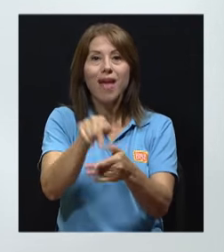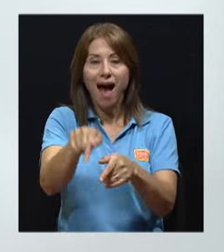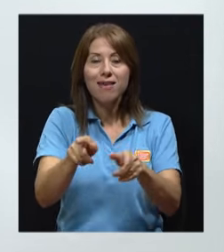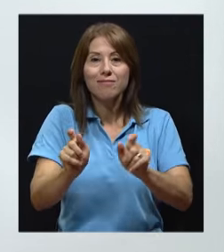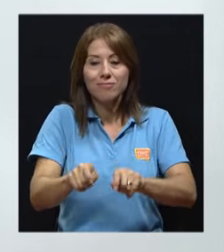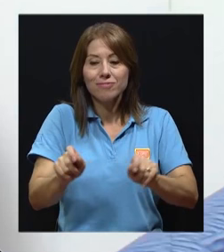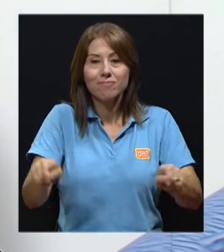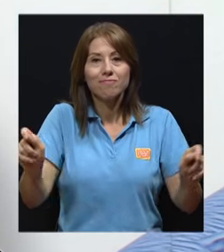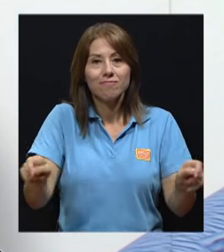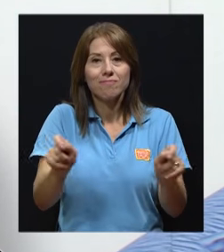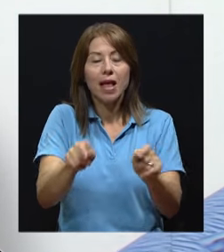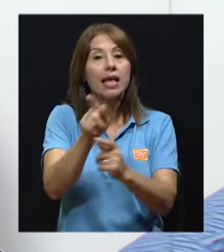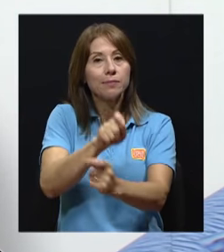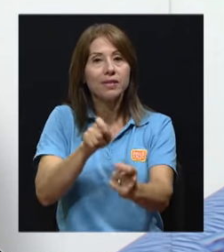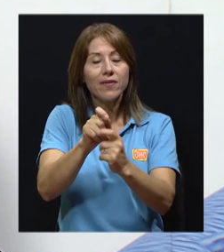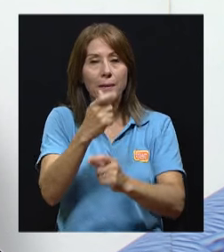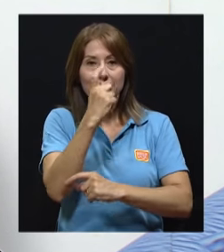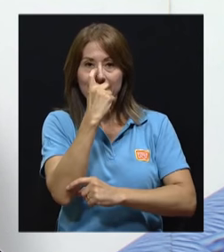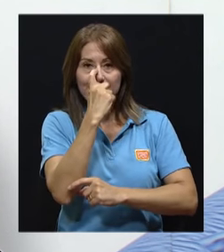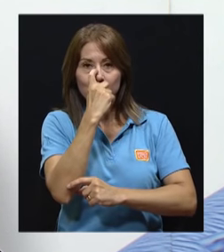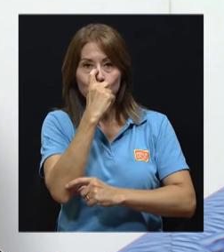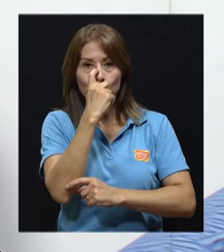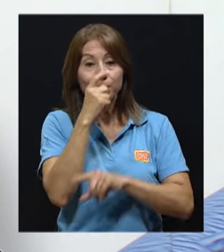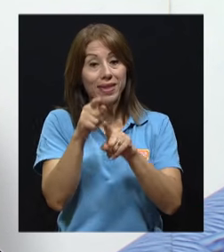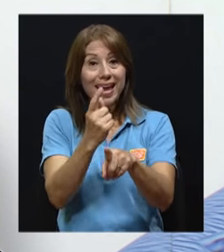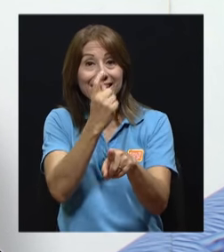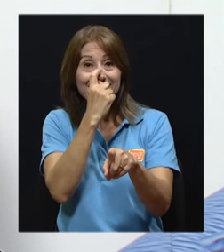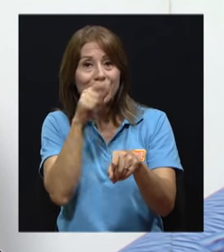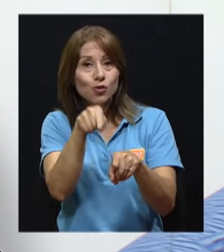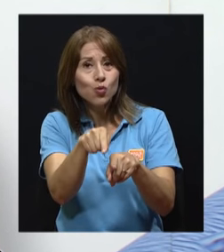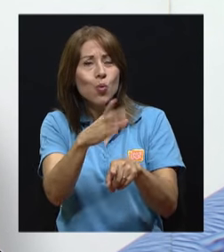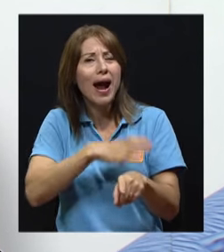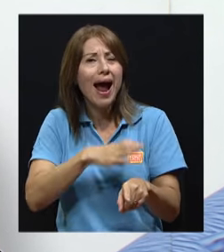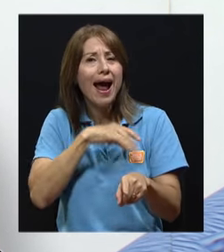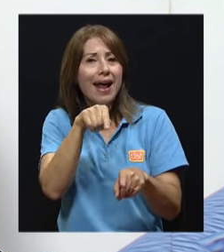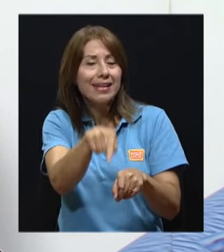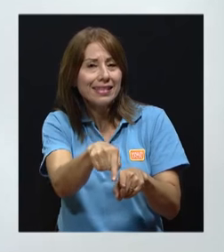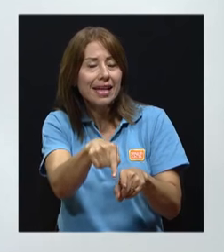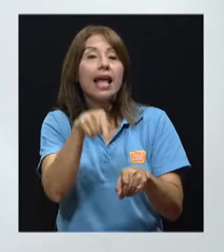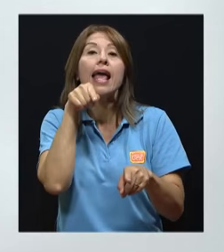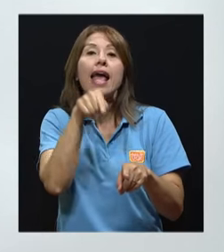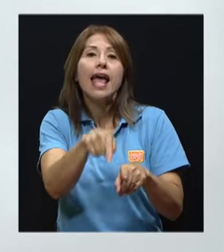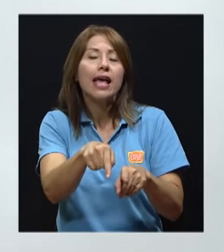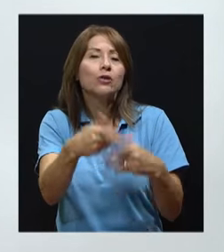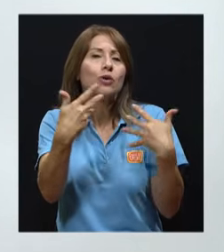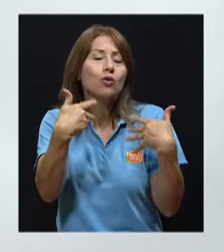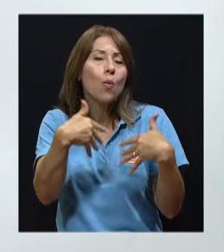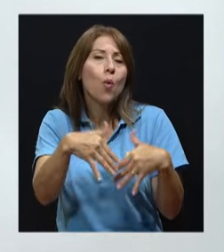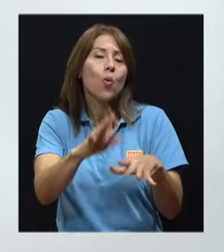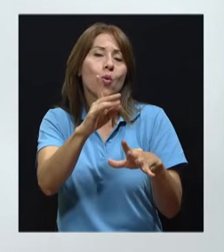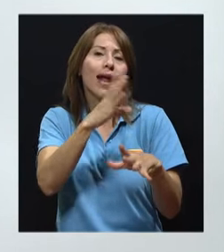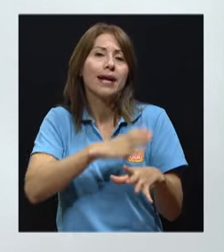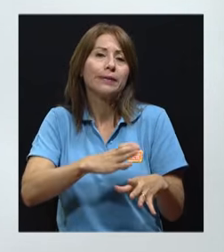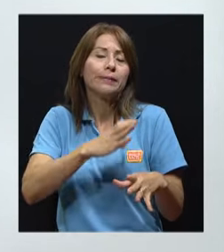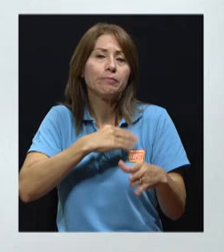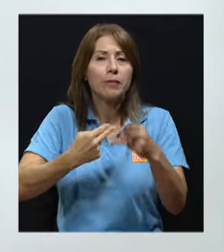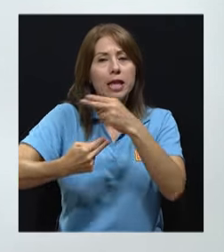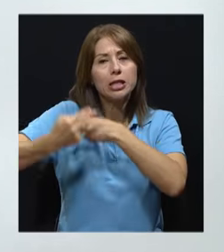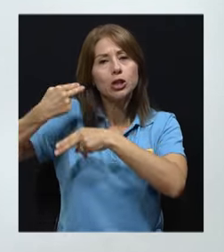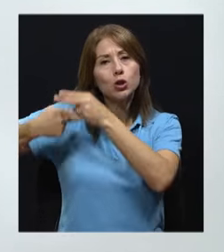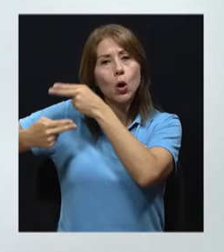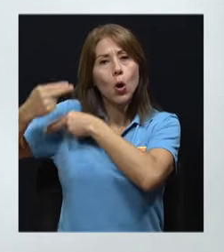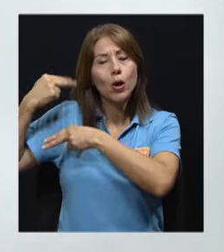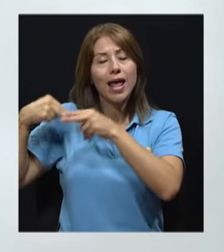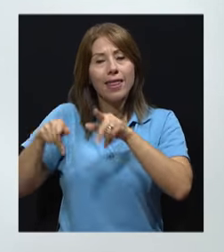en escazú y quiero recalcar el hecho de las marimbas de escazú porque son una reminiscencia de la historia